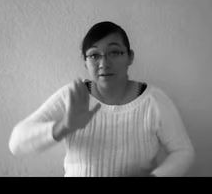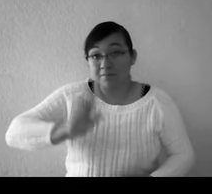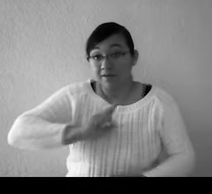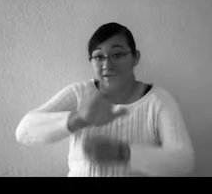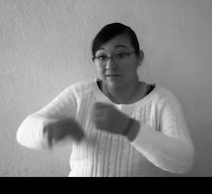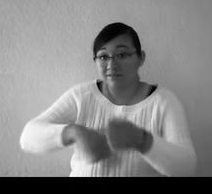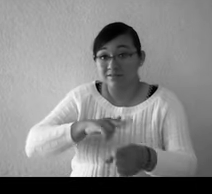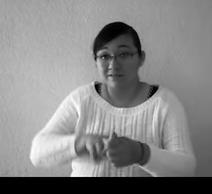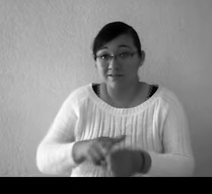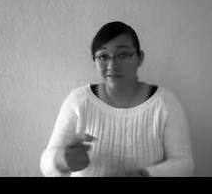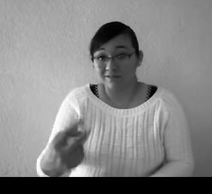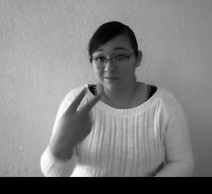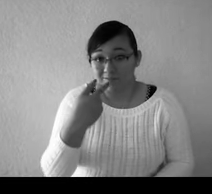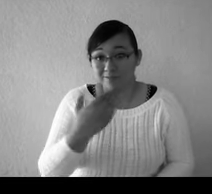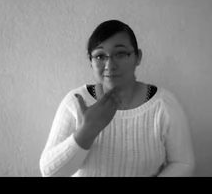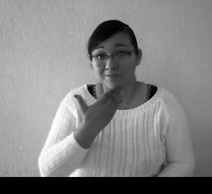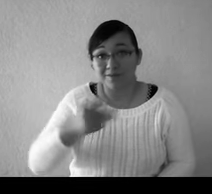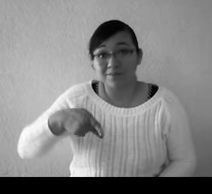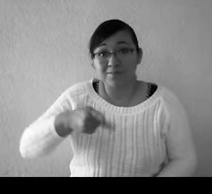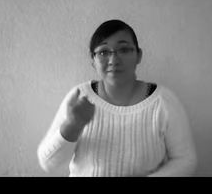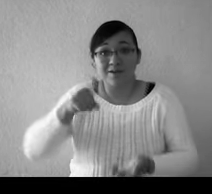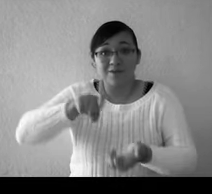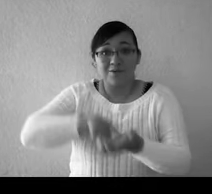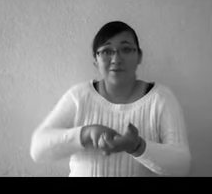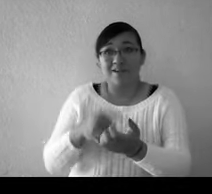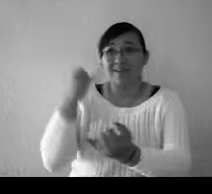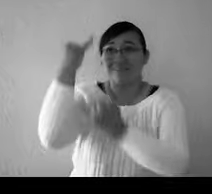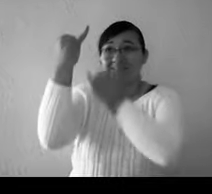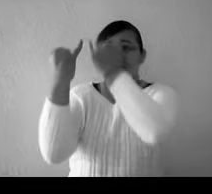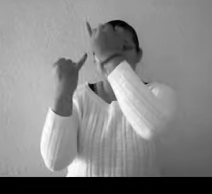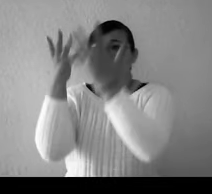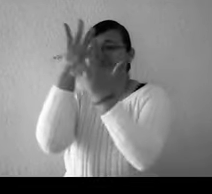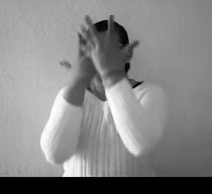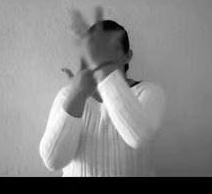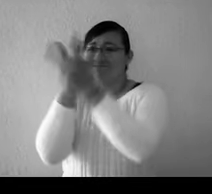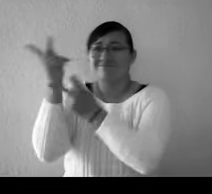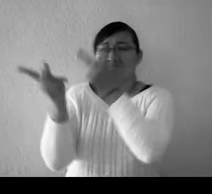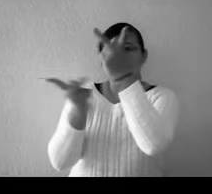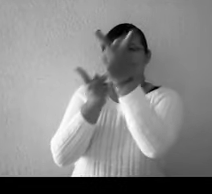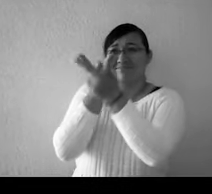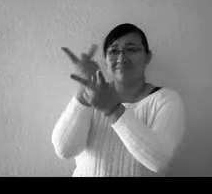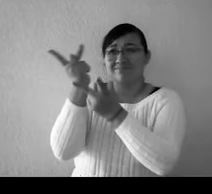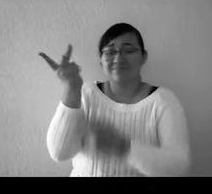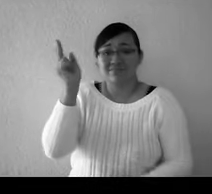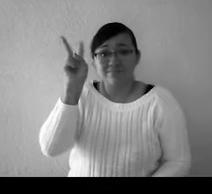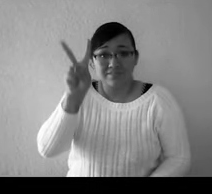Aunque la vida parezca normal, en mi cabeza gira un huracán.